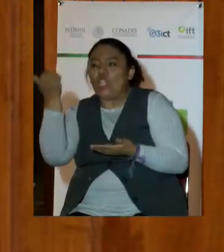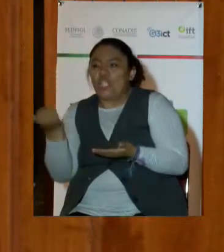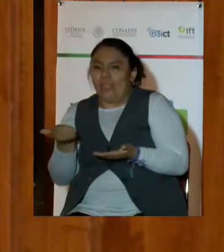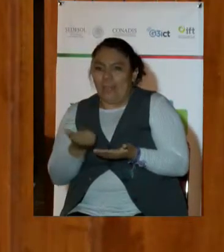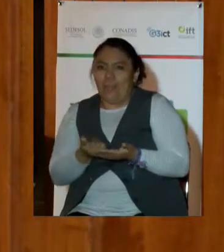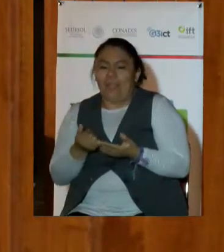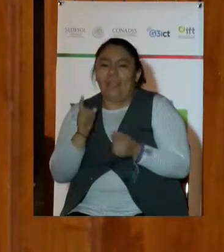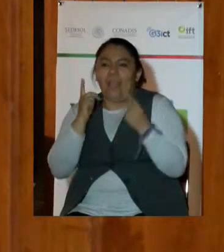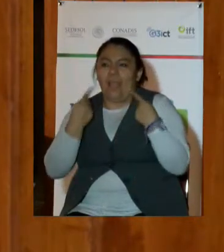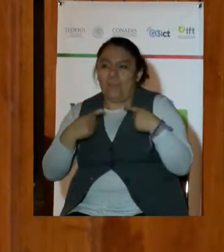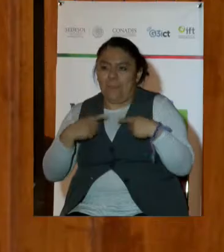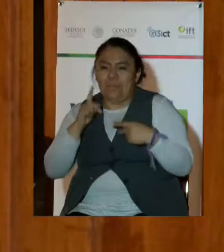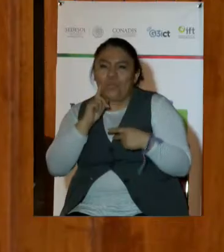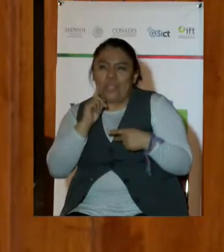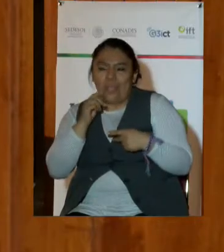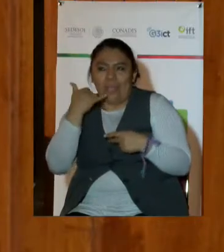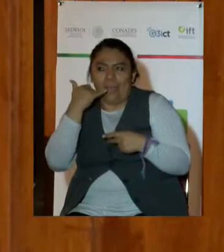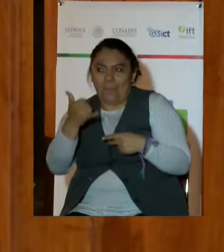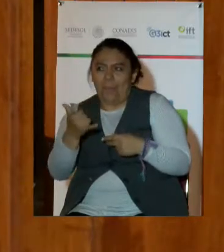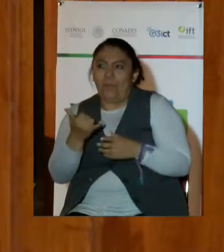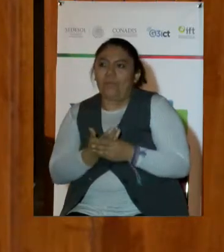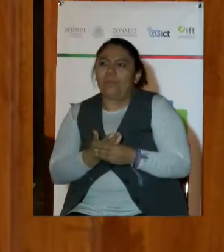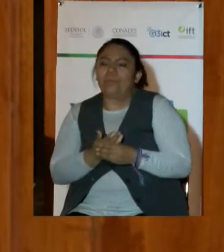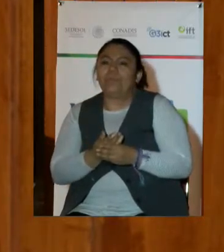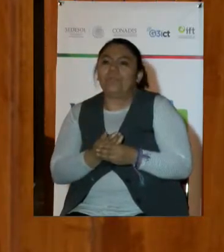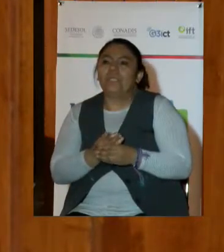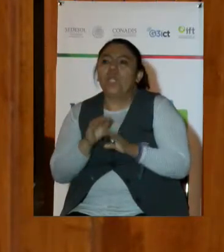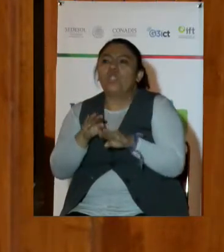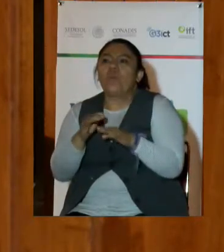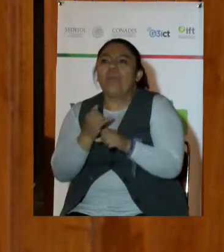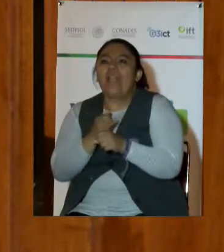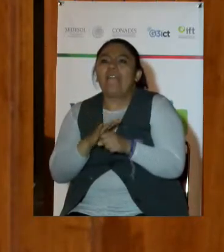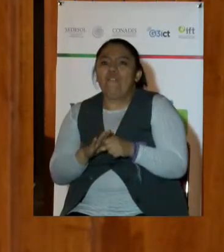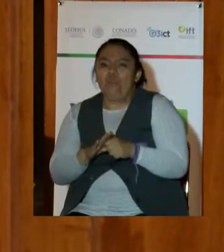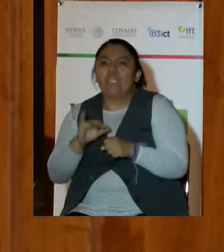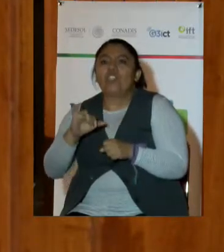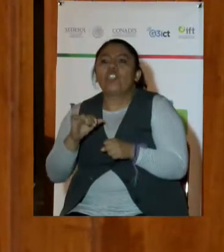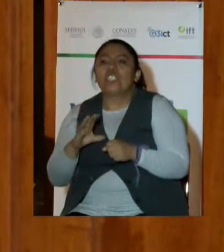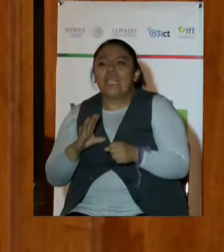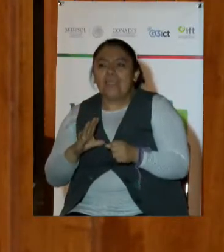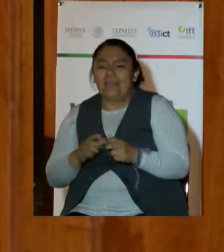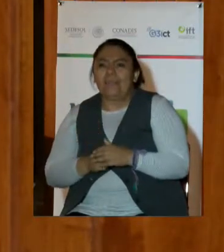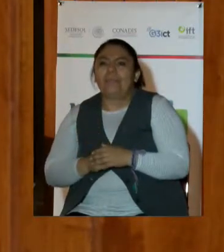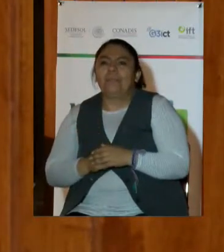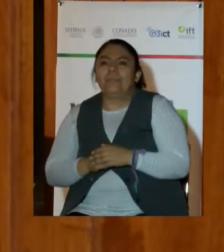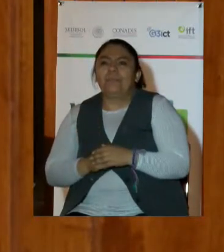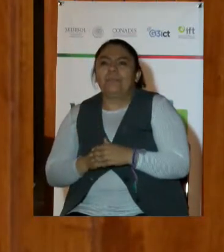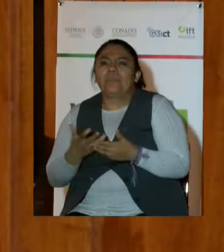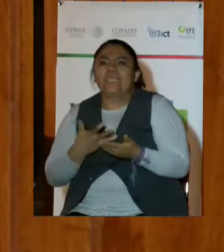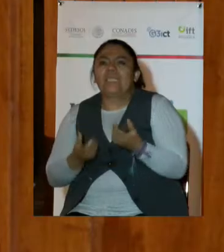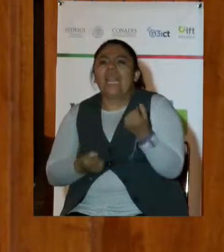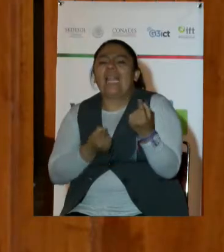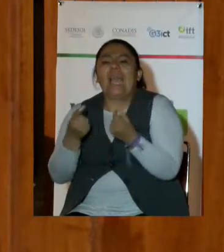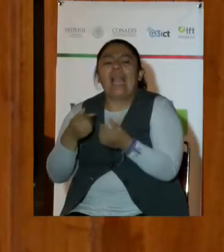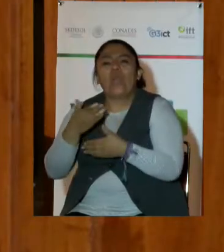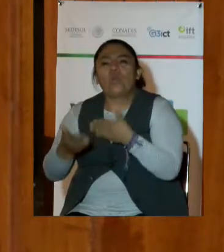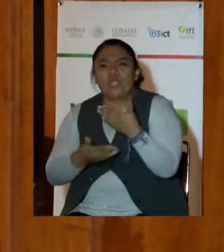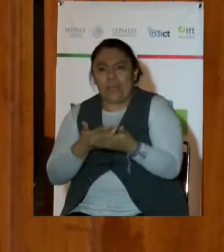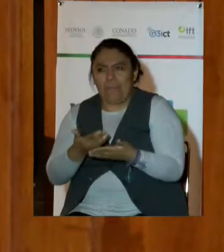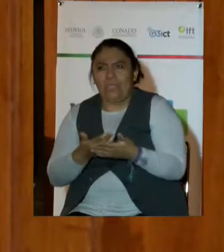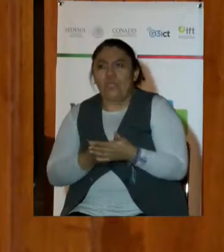un teléfono fijo al 040, que normalmente es un servicio de información, de directorio telefónico, y